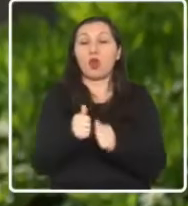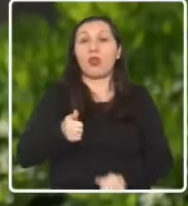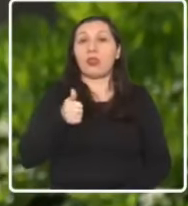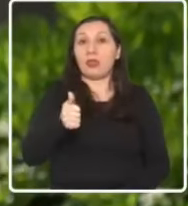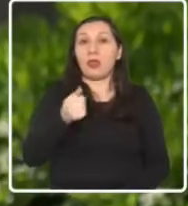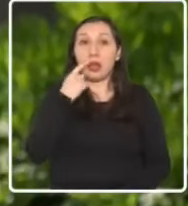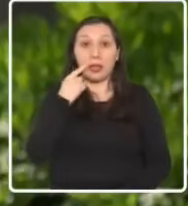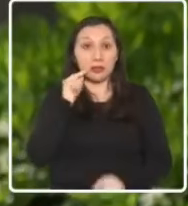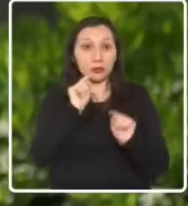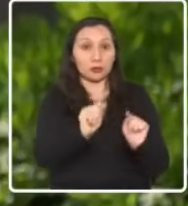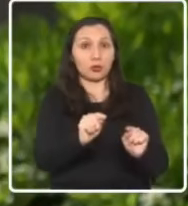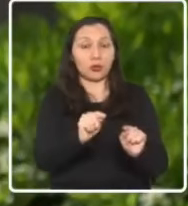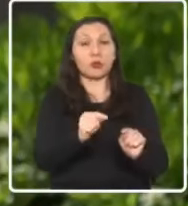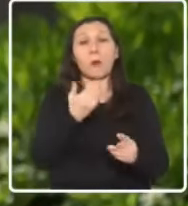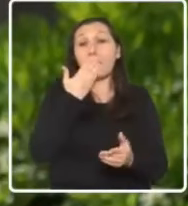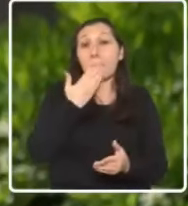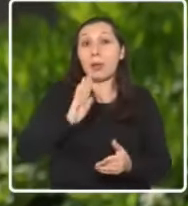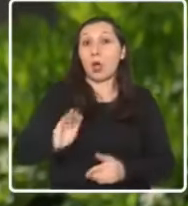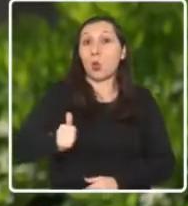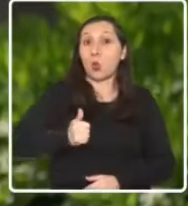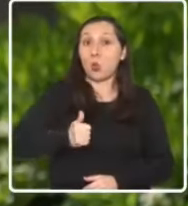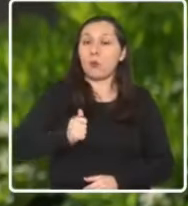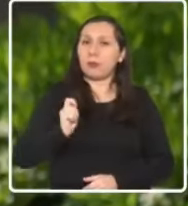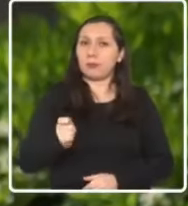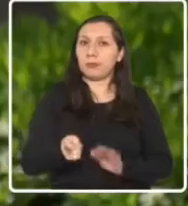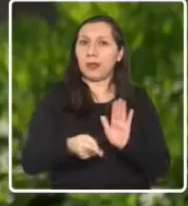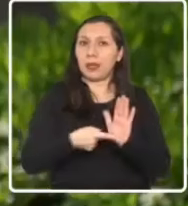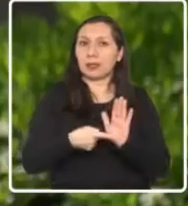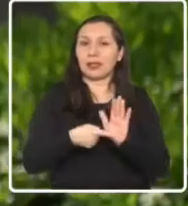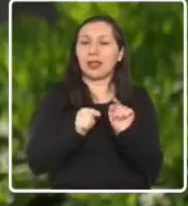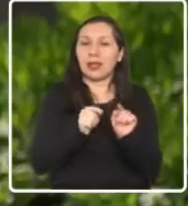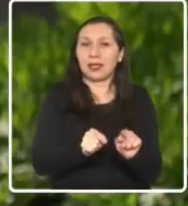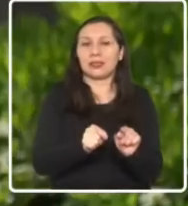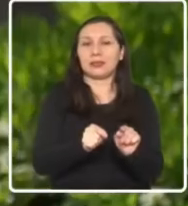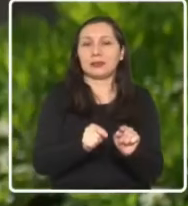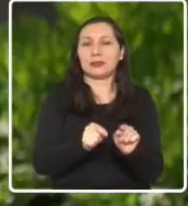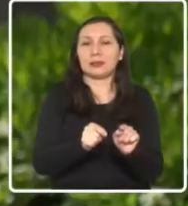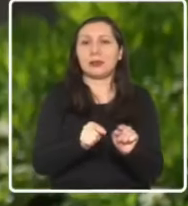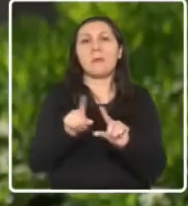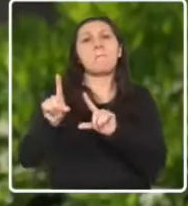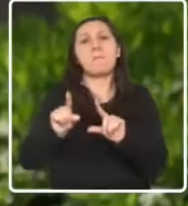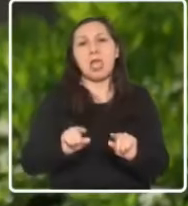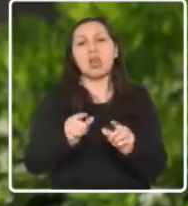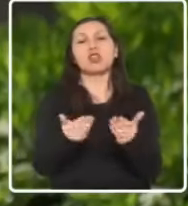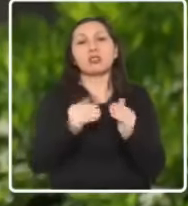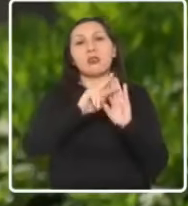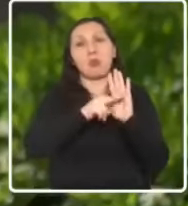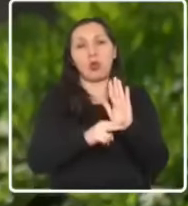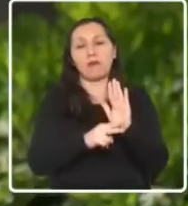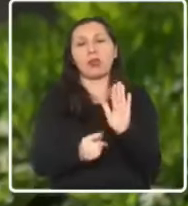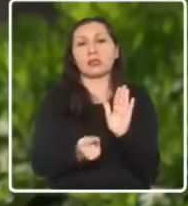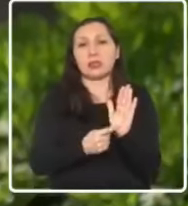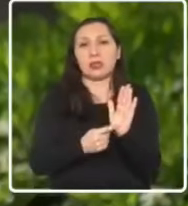¿cierto?, en la medida que tengamos un mejor cumplimiento tributario, es es menos necesario modificaciones